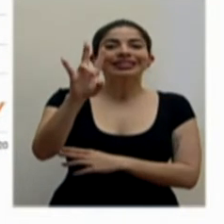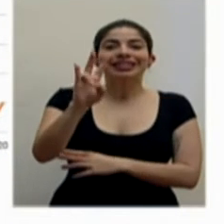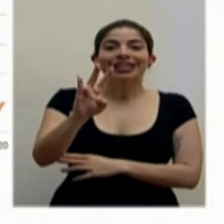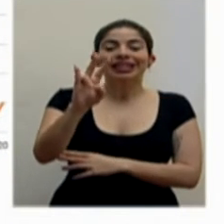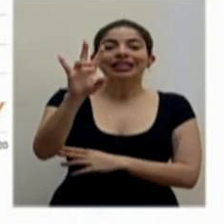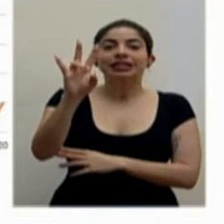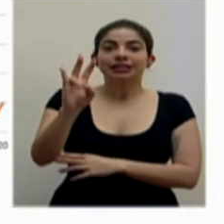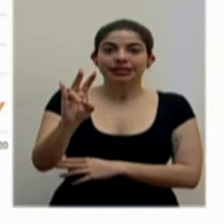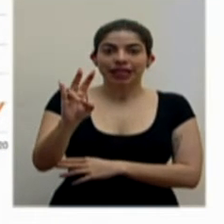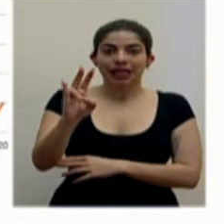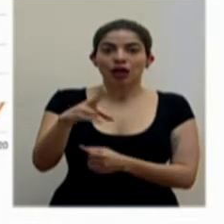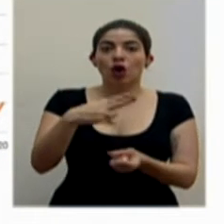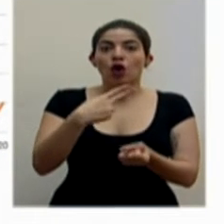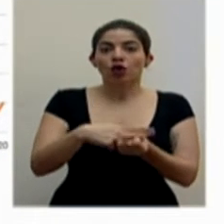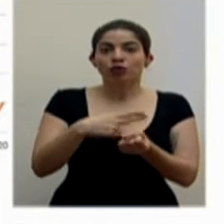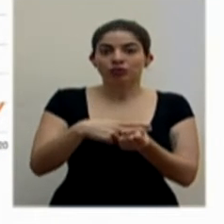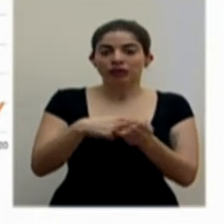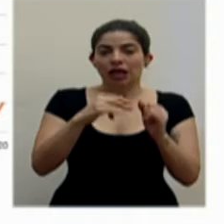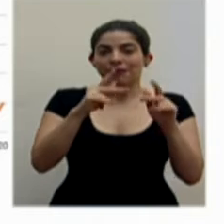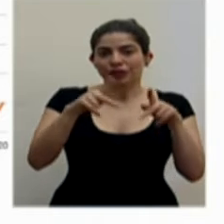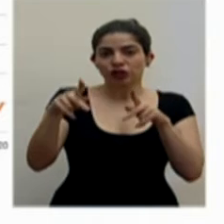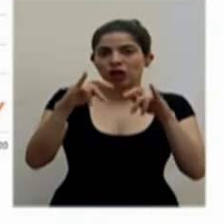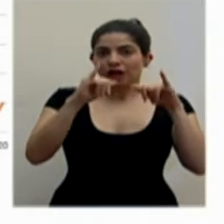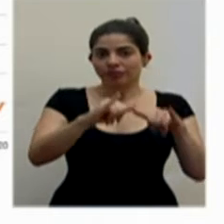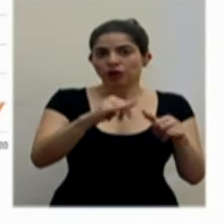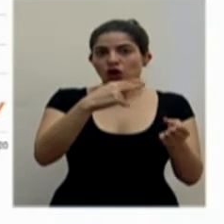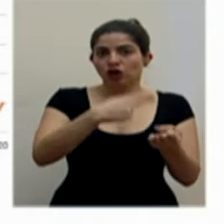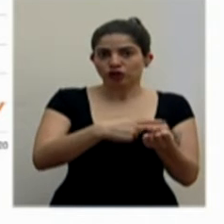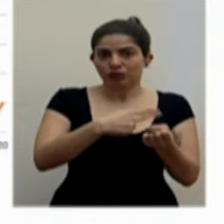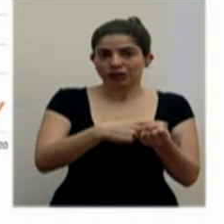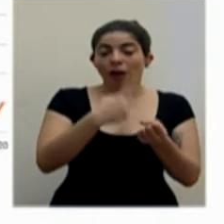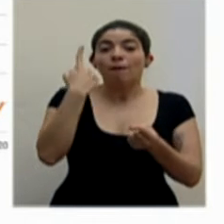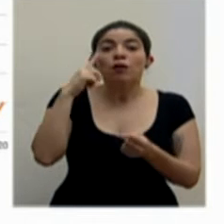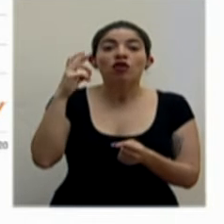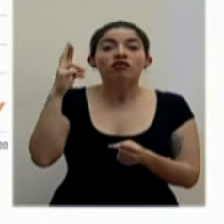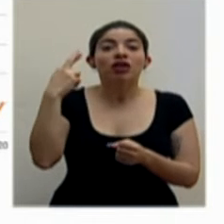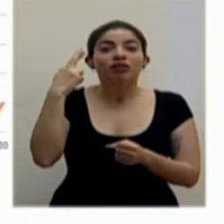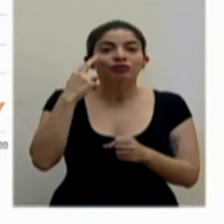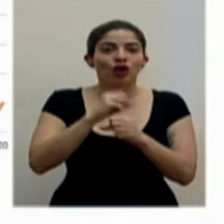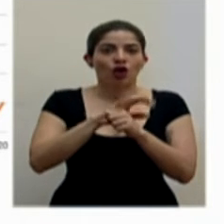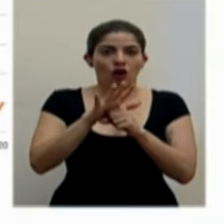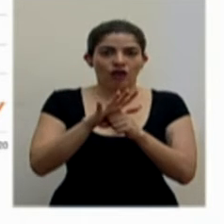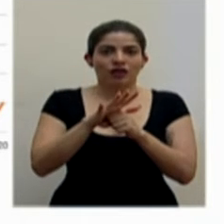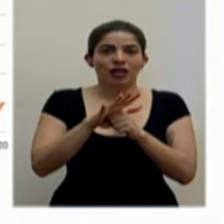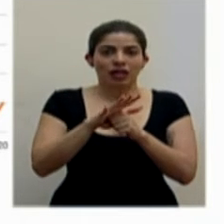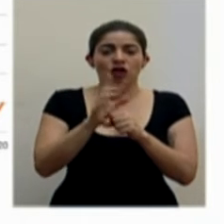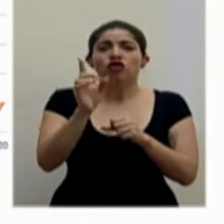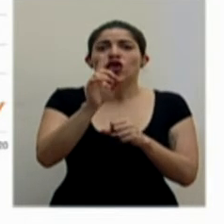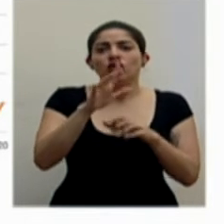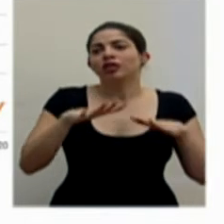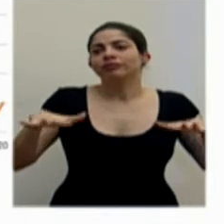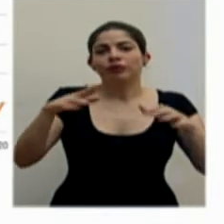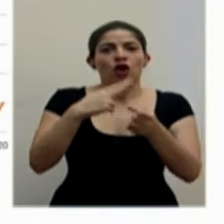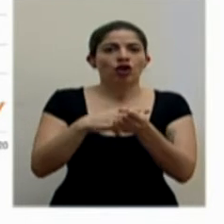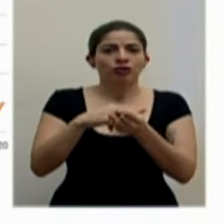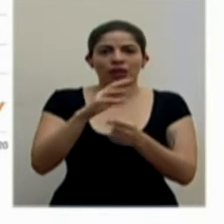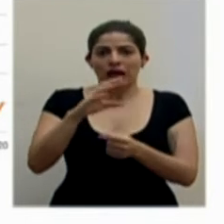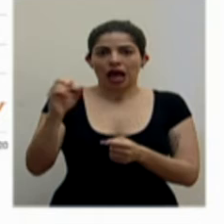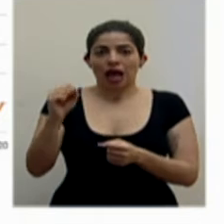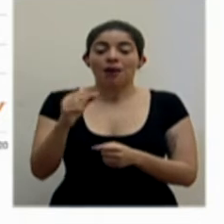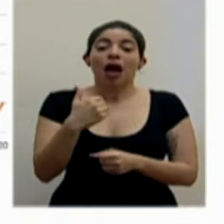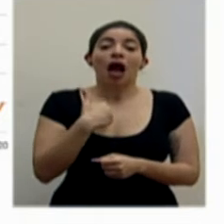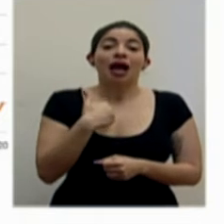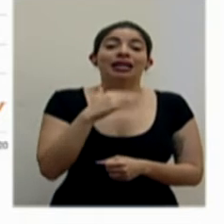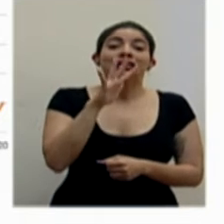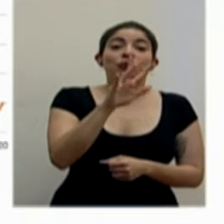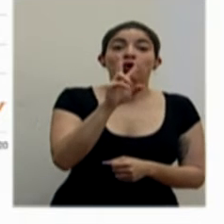77 hospitalizados por COVID-19 en los hospitales de la Caja. De esos hay 52